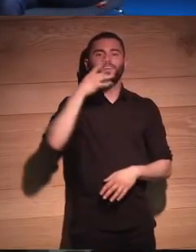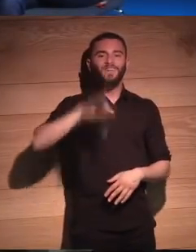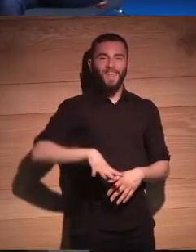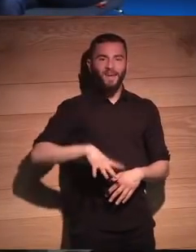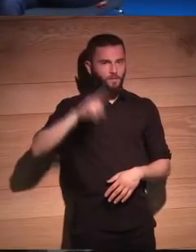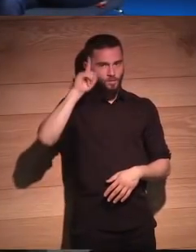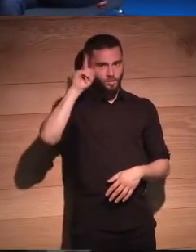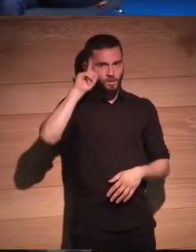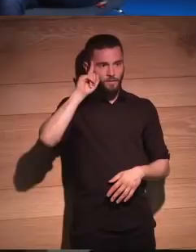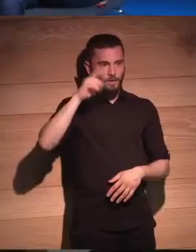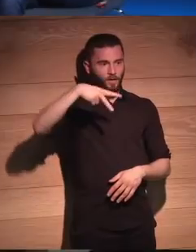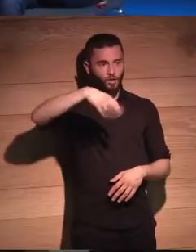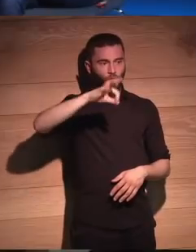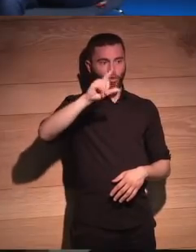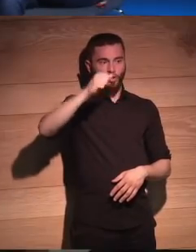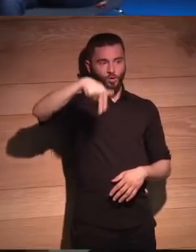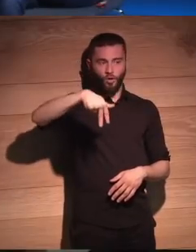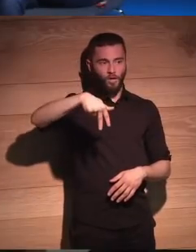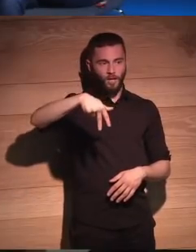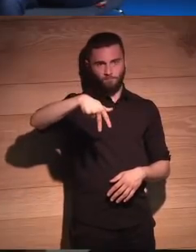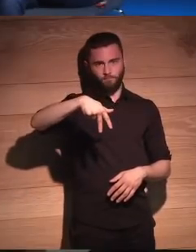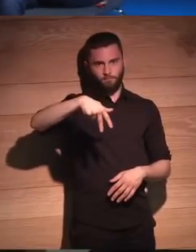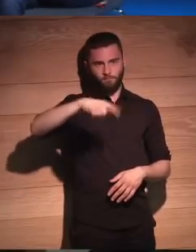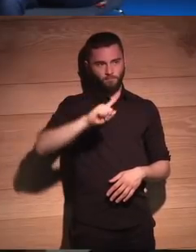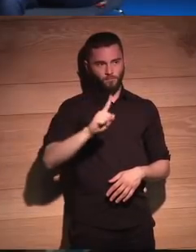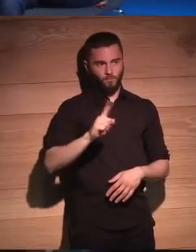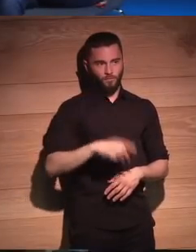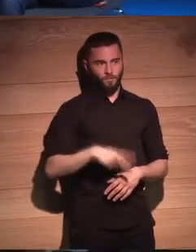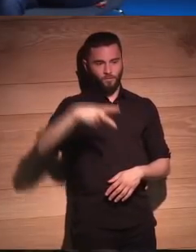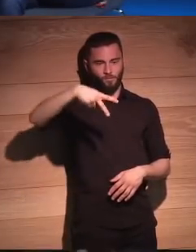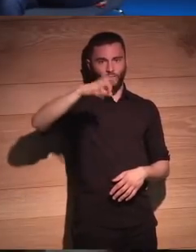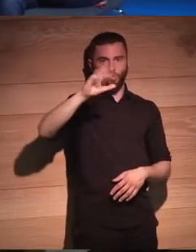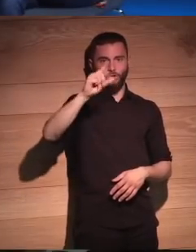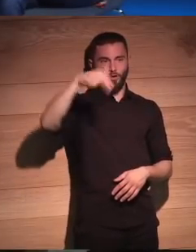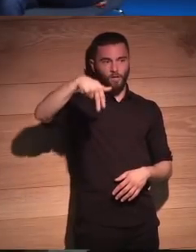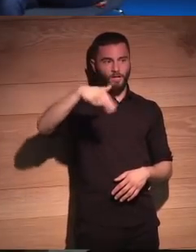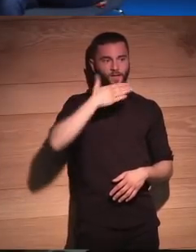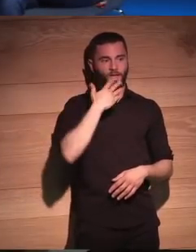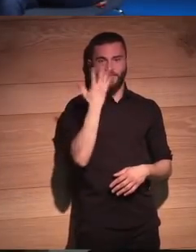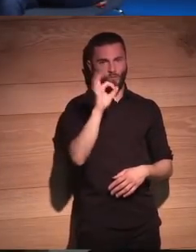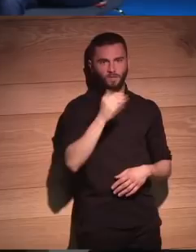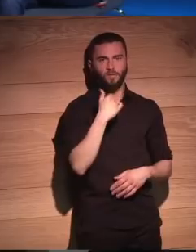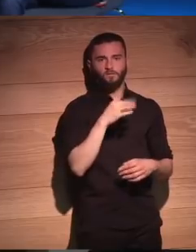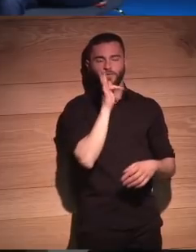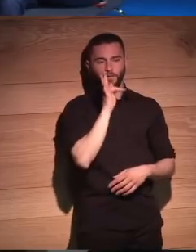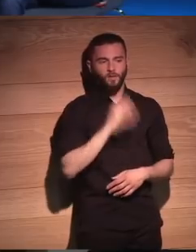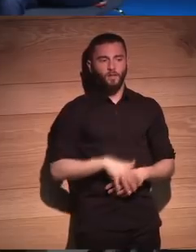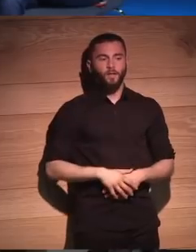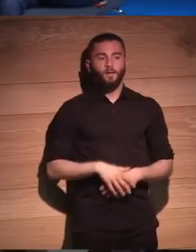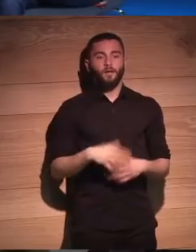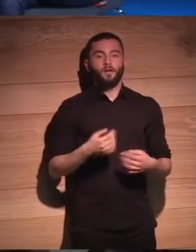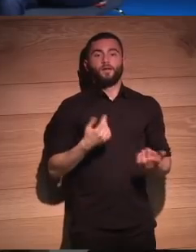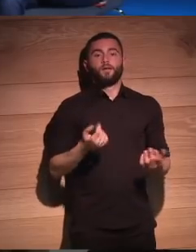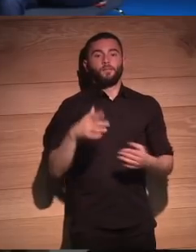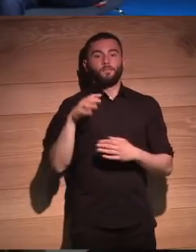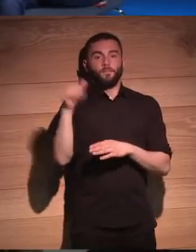sabe. Pero no va a ser Nolan, desde luego Nolan ya No, dejó el no va a ser personaje. Nolan. Nolan es muy joven, no tiene 50 Googleamos años. rápidamente a ver quién va a dirigir la película. Lo